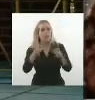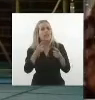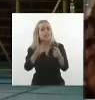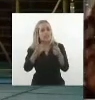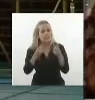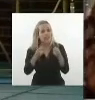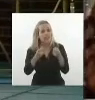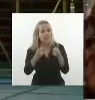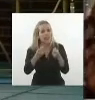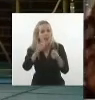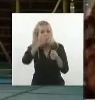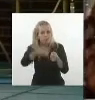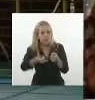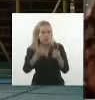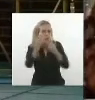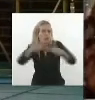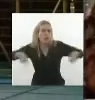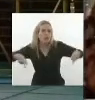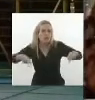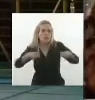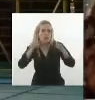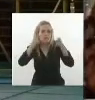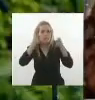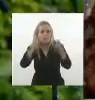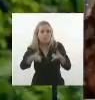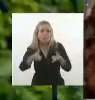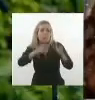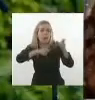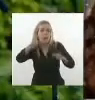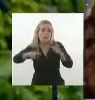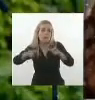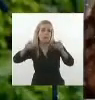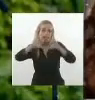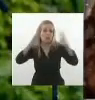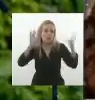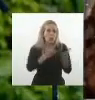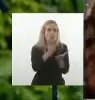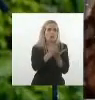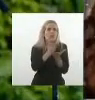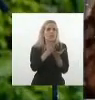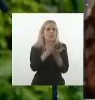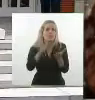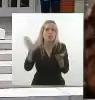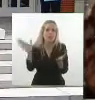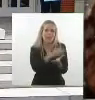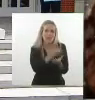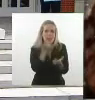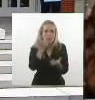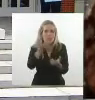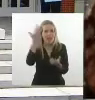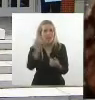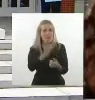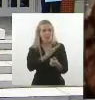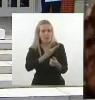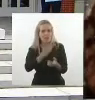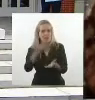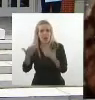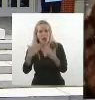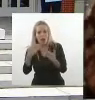sucedió con mauricio macri para que veamos también qué niveles no que niveles de el establishment